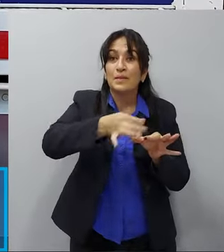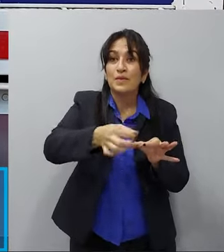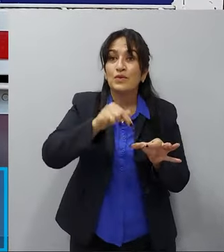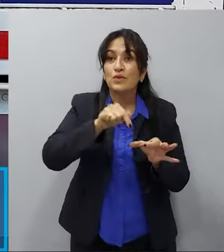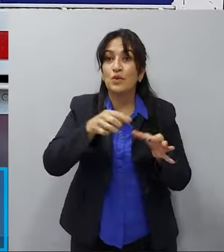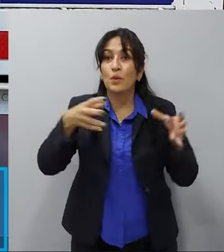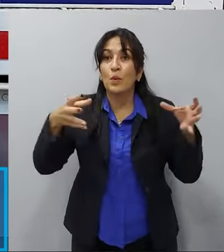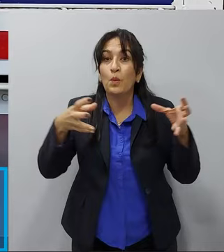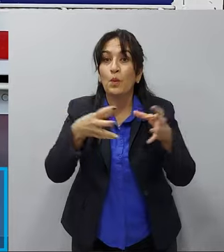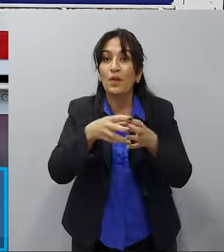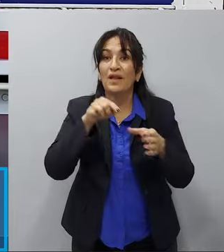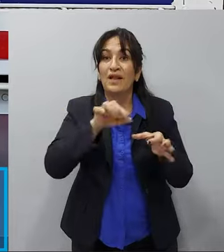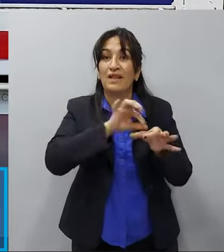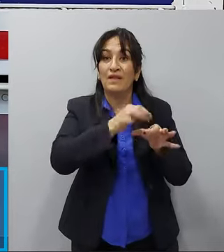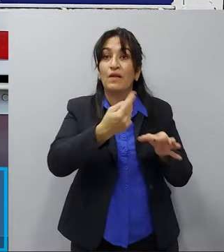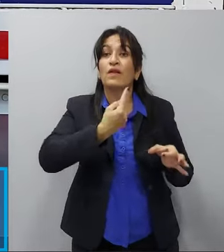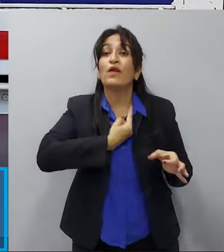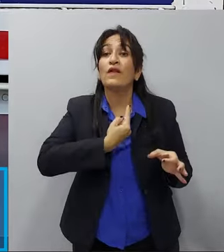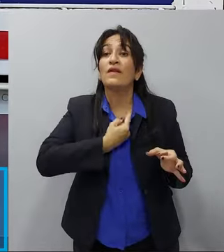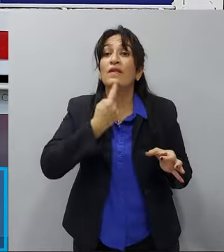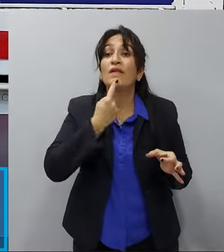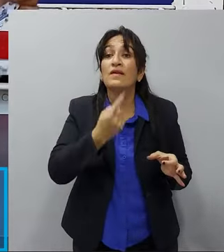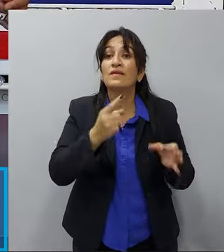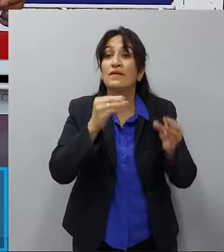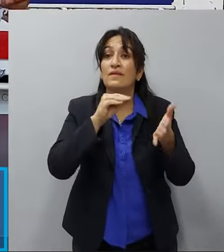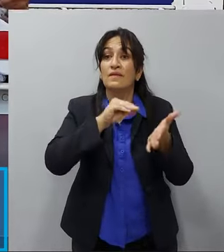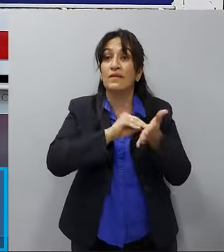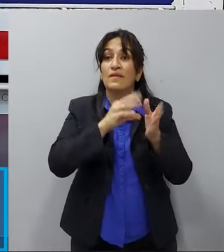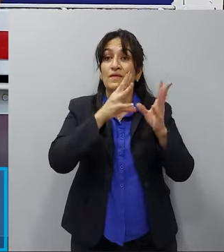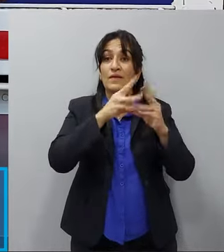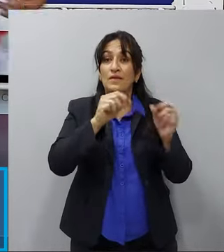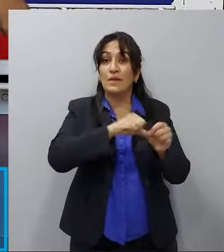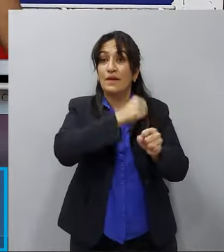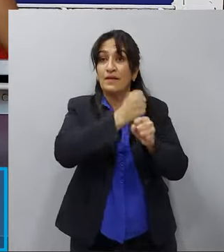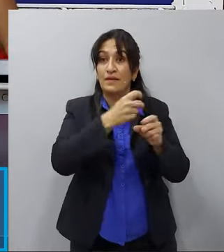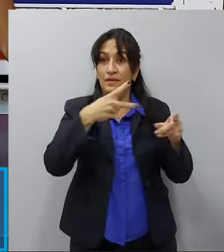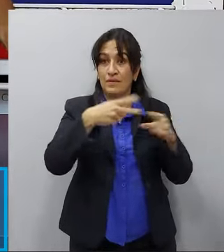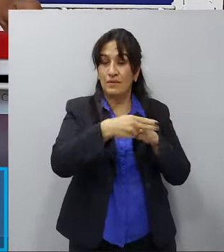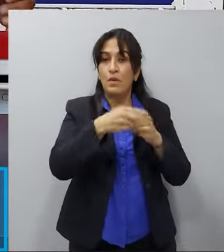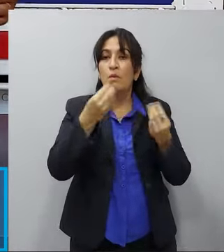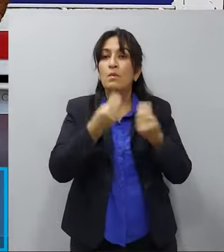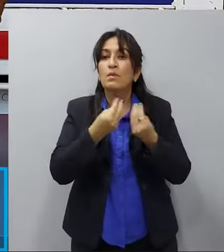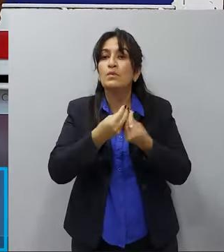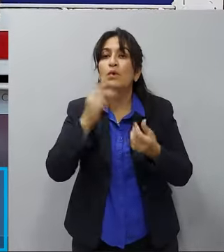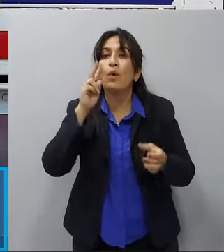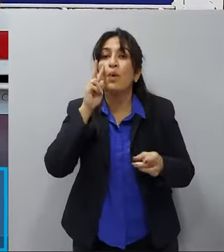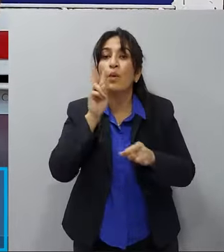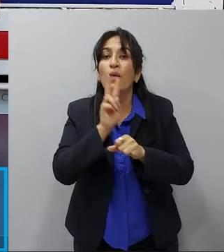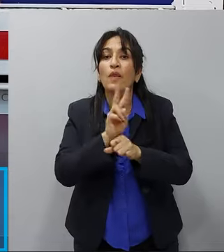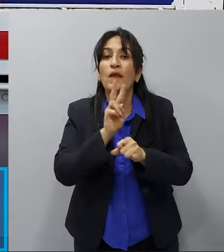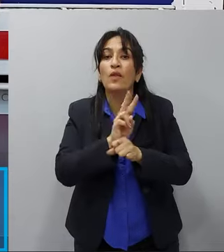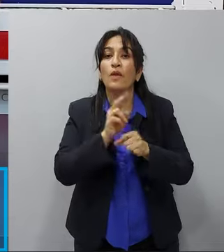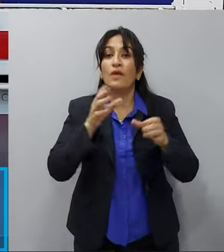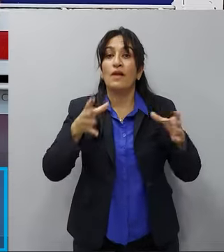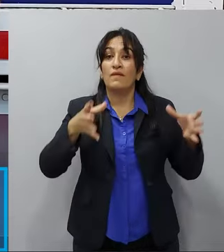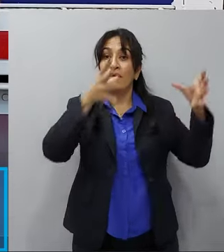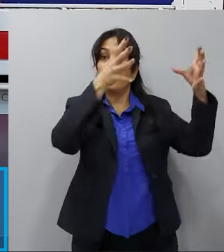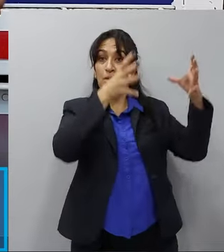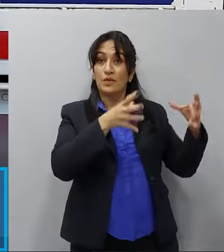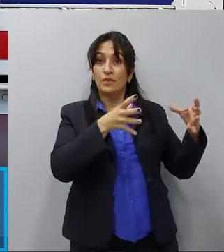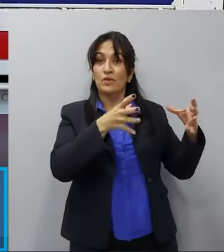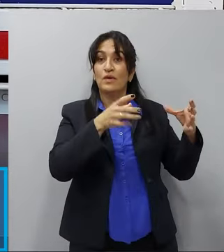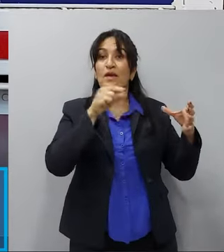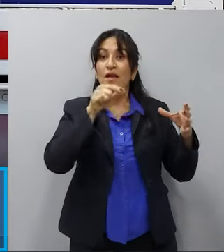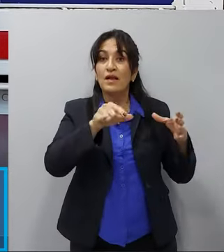pico del bidón, junto con la etiqueta donde figuran la fecha de elaboración y vencimiento. Con sumo cuidado, levantamos el bidón